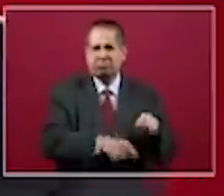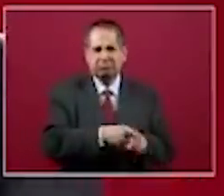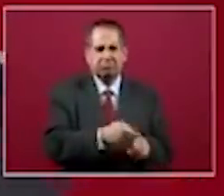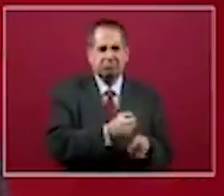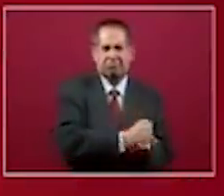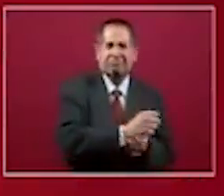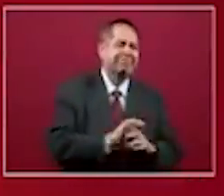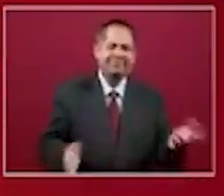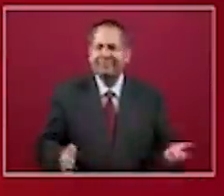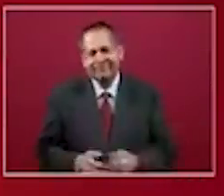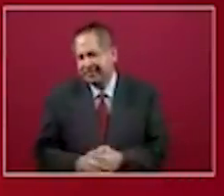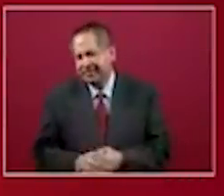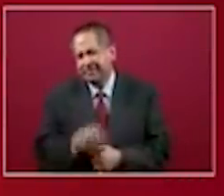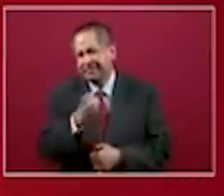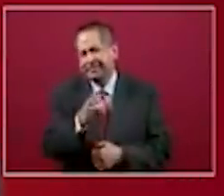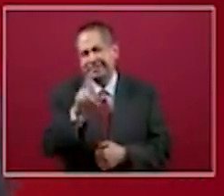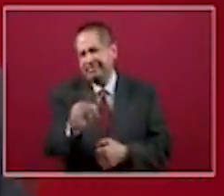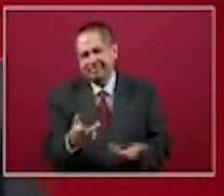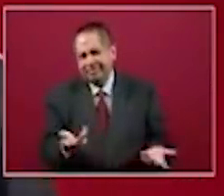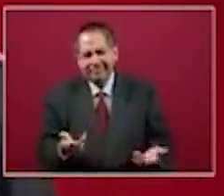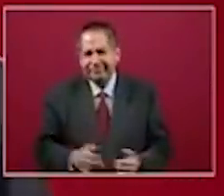se pasaron, o sea,